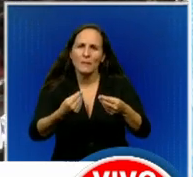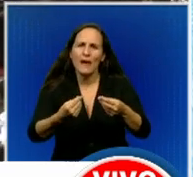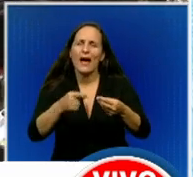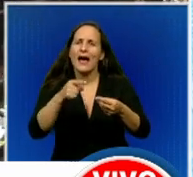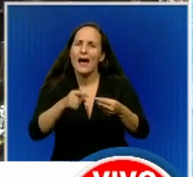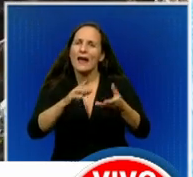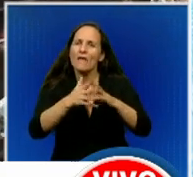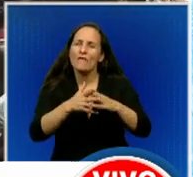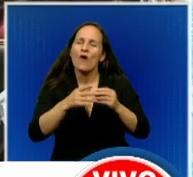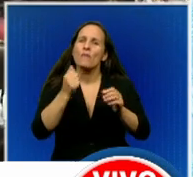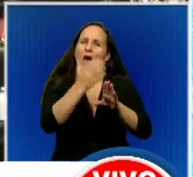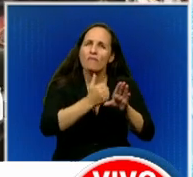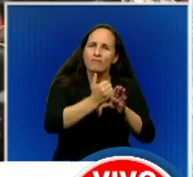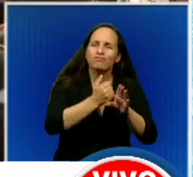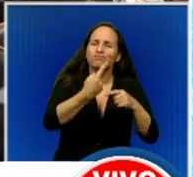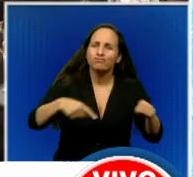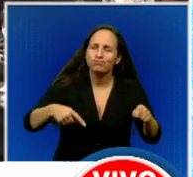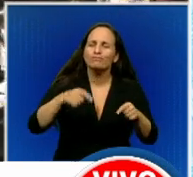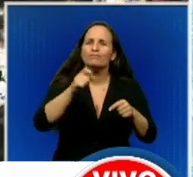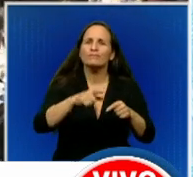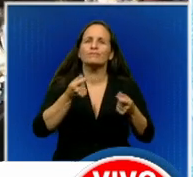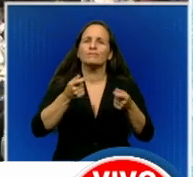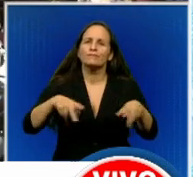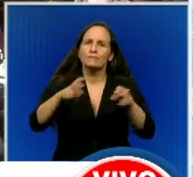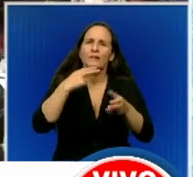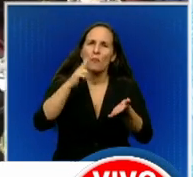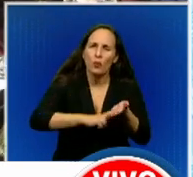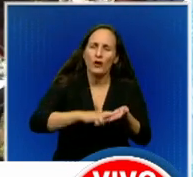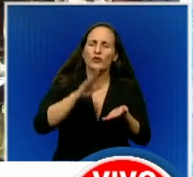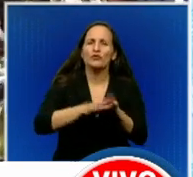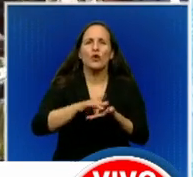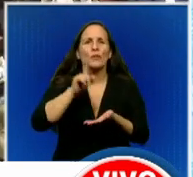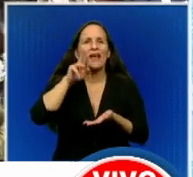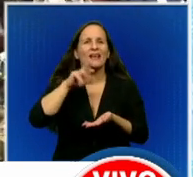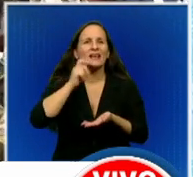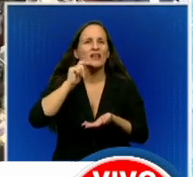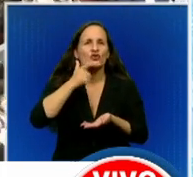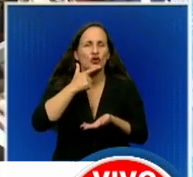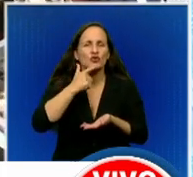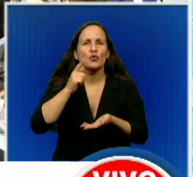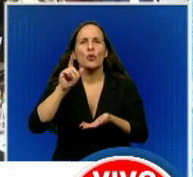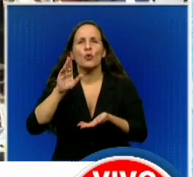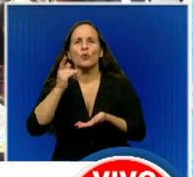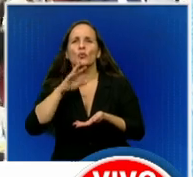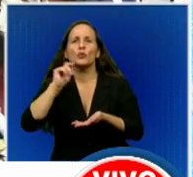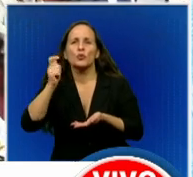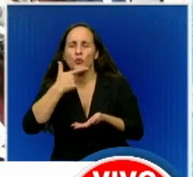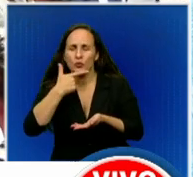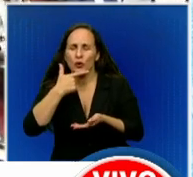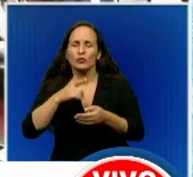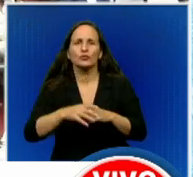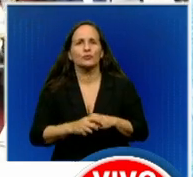los regímenes de retención percepción y recaudación de impuestos o ingresos brutos para los contribuyentes del convenio multilateral